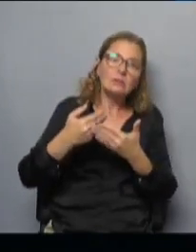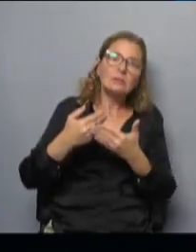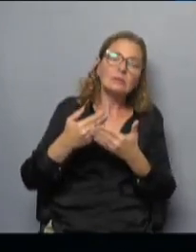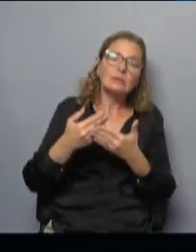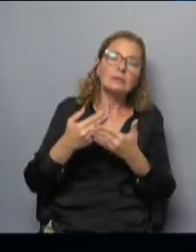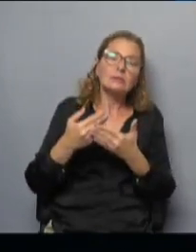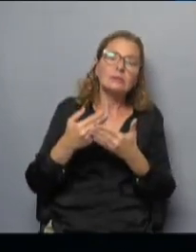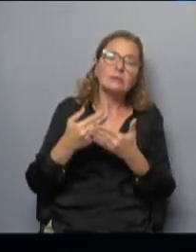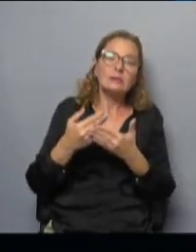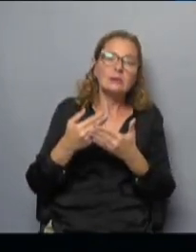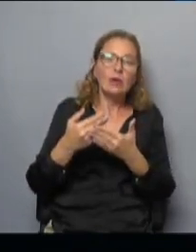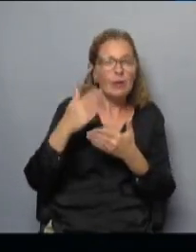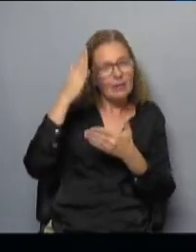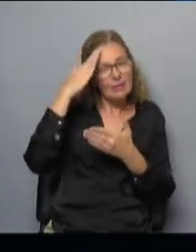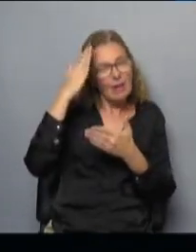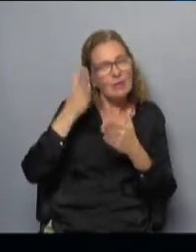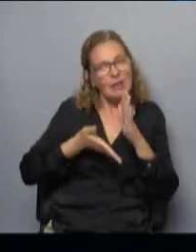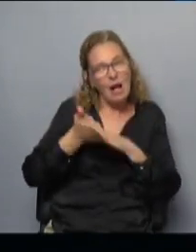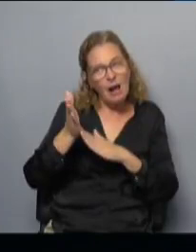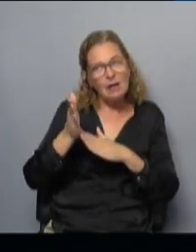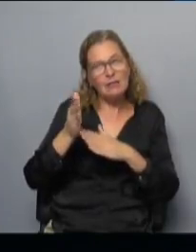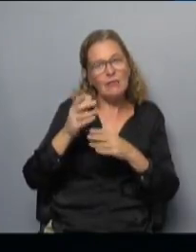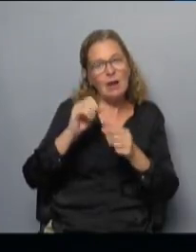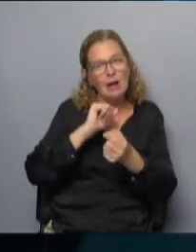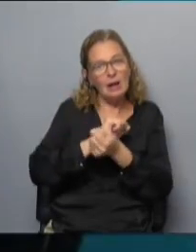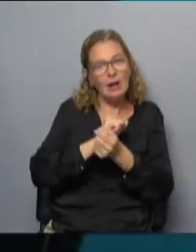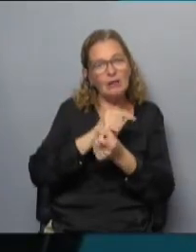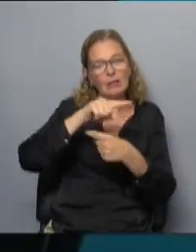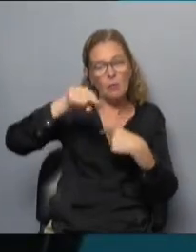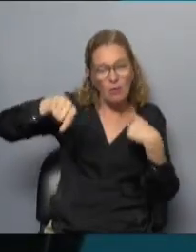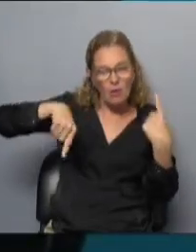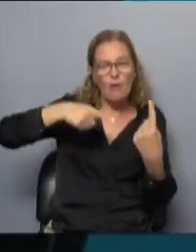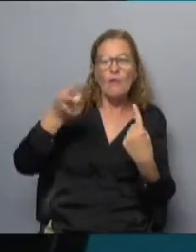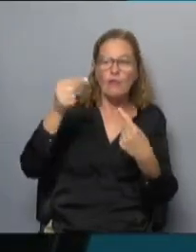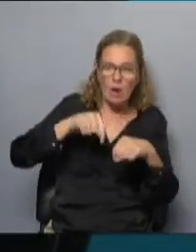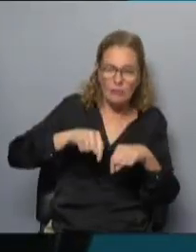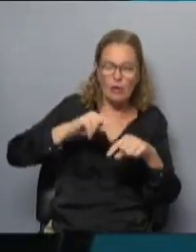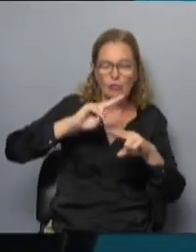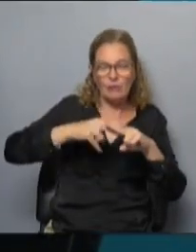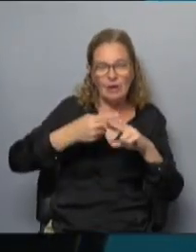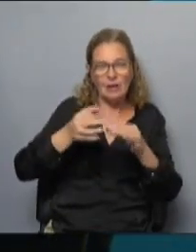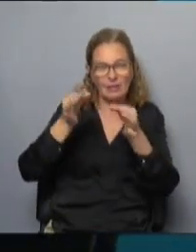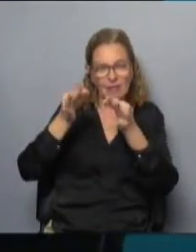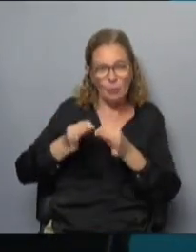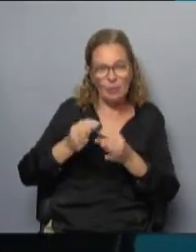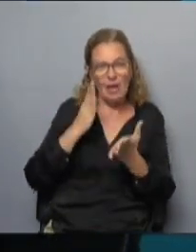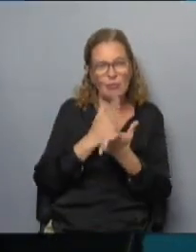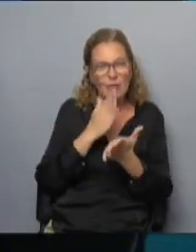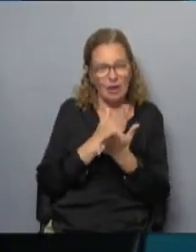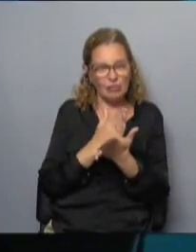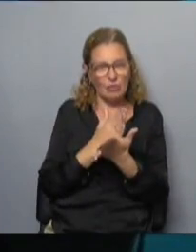es que los que saben de la calle puebla delinquir en un círculo infernal en esto de que la seguridad es un derecho